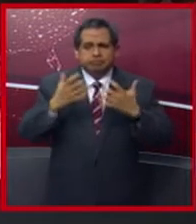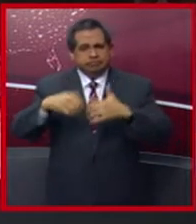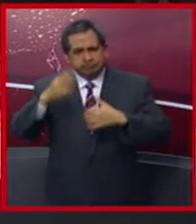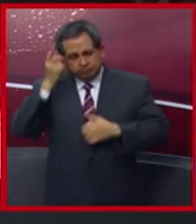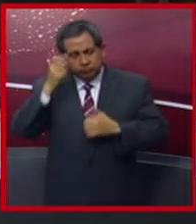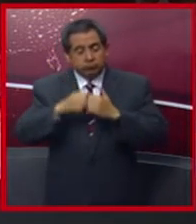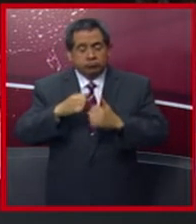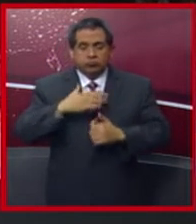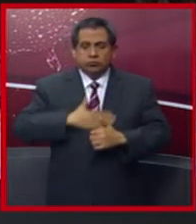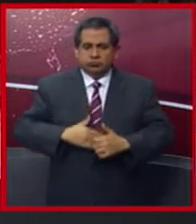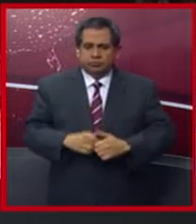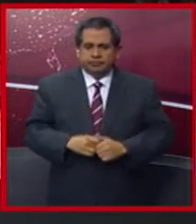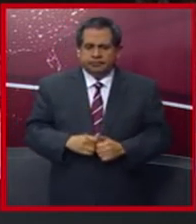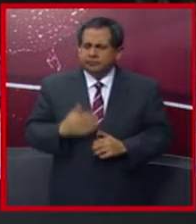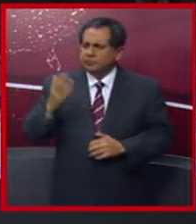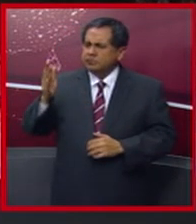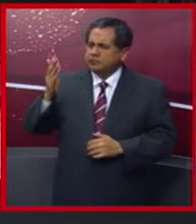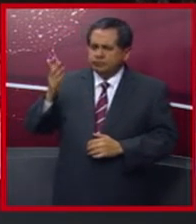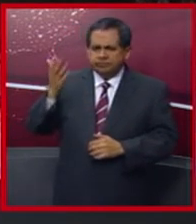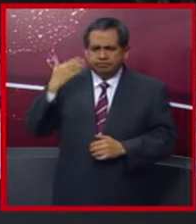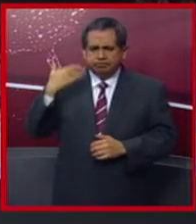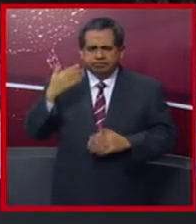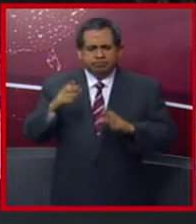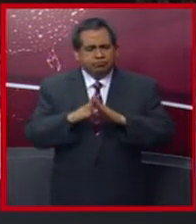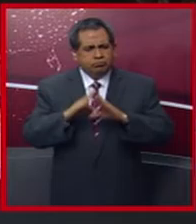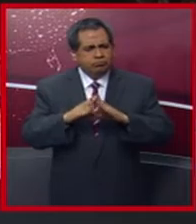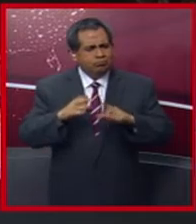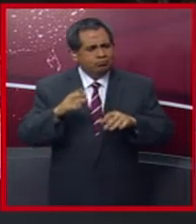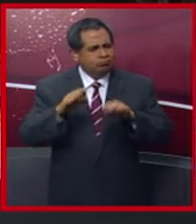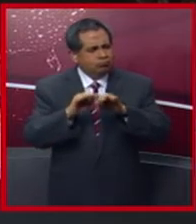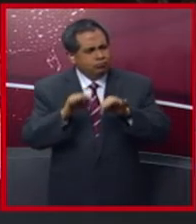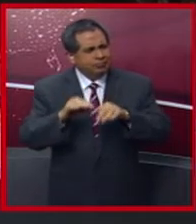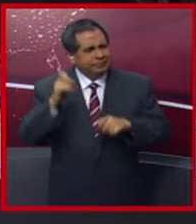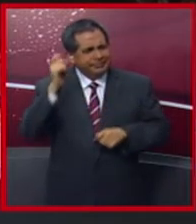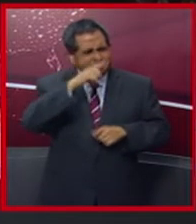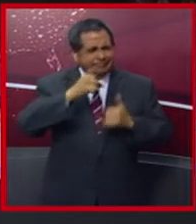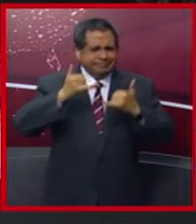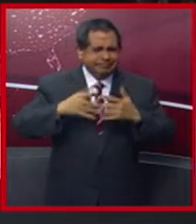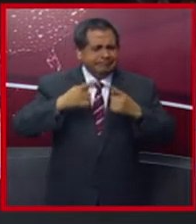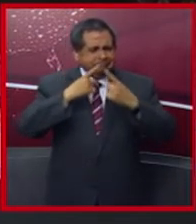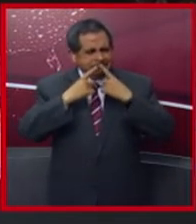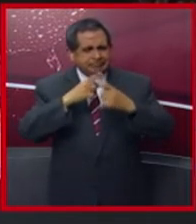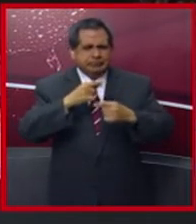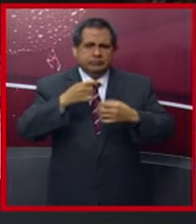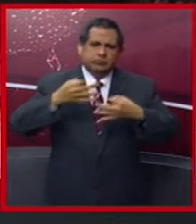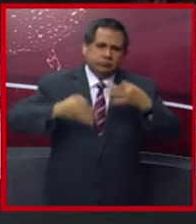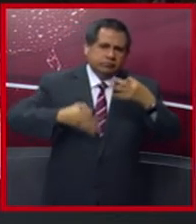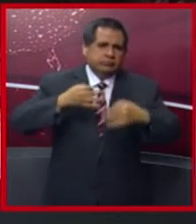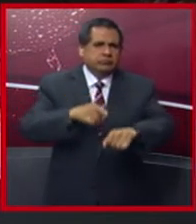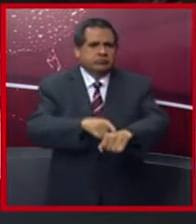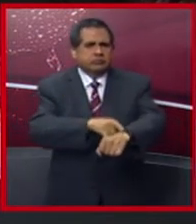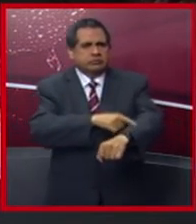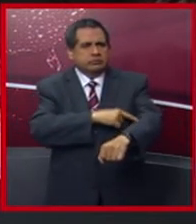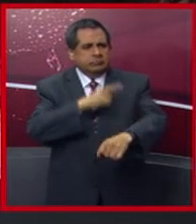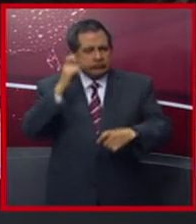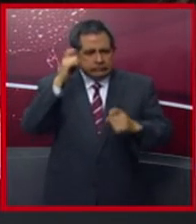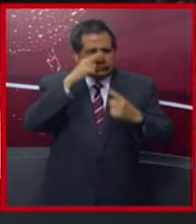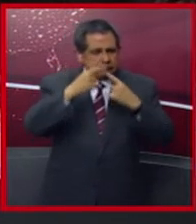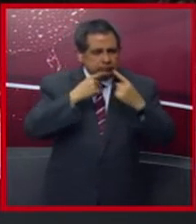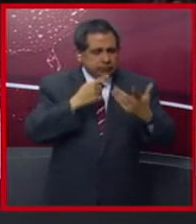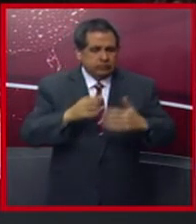de justicia. Era muy desgastante tanto para empleadores como para trabajadores, pues, enfrascarse en estos juicios largos, complicados,